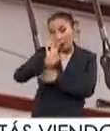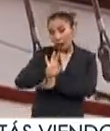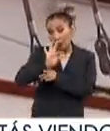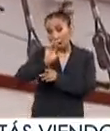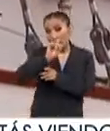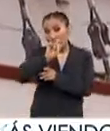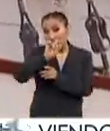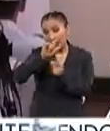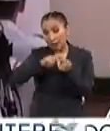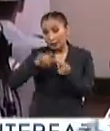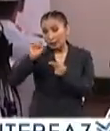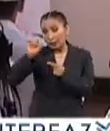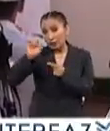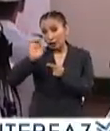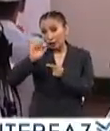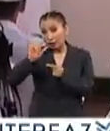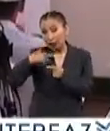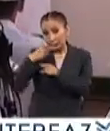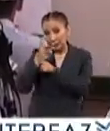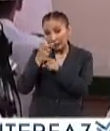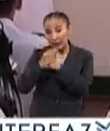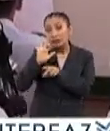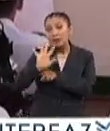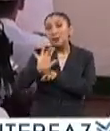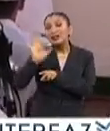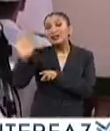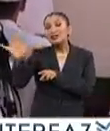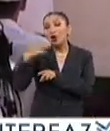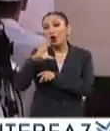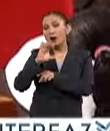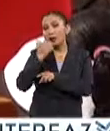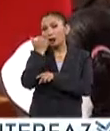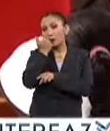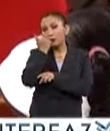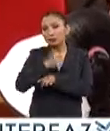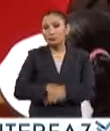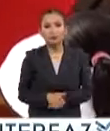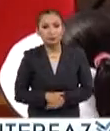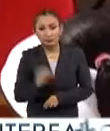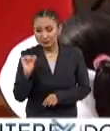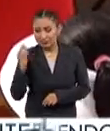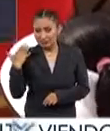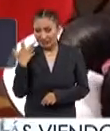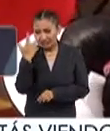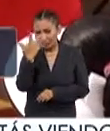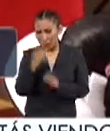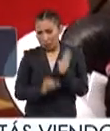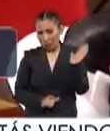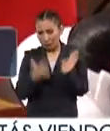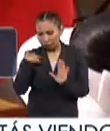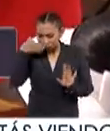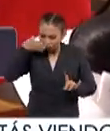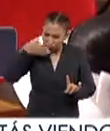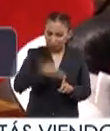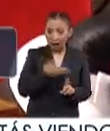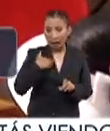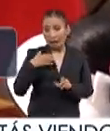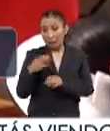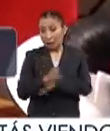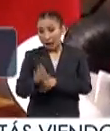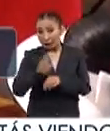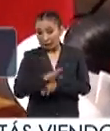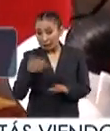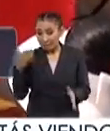40 oficiales, 20 oficiales invitados y 55 cadetes. Que hace poco más de 5 meses nos concentramos en Río de